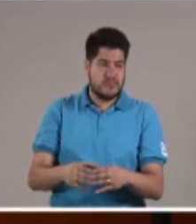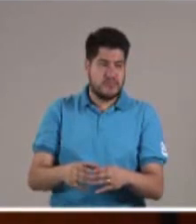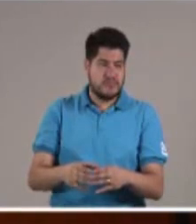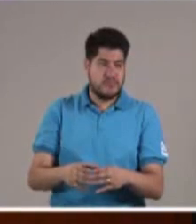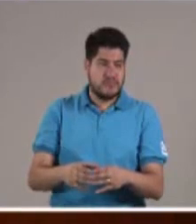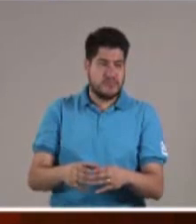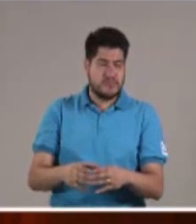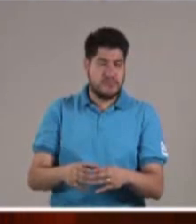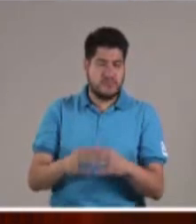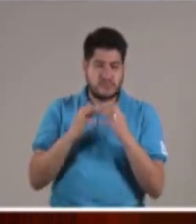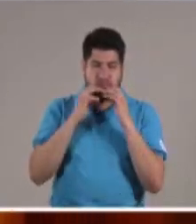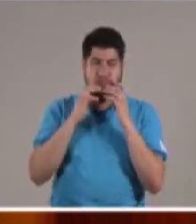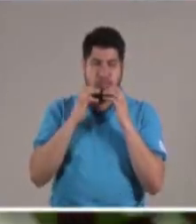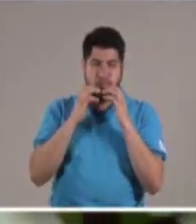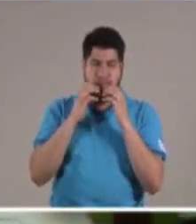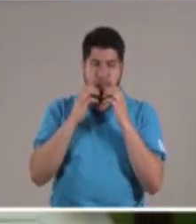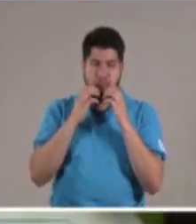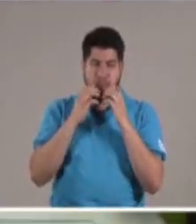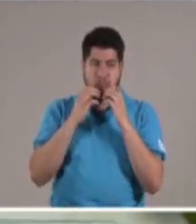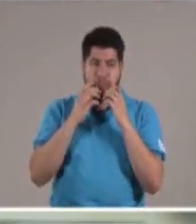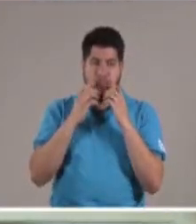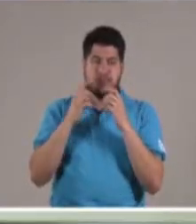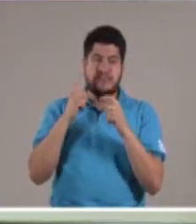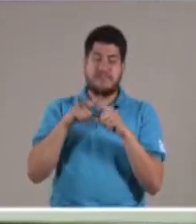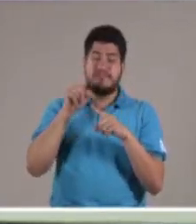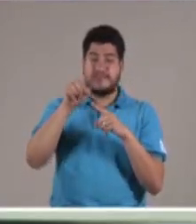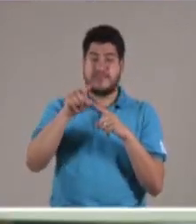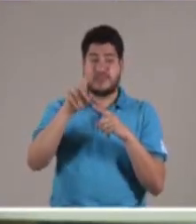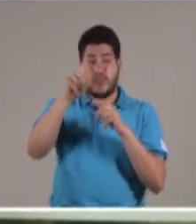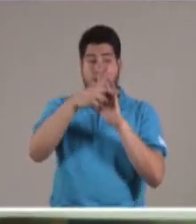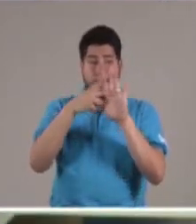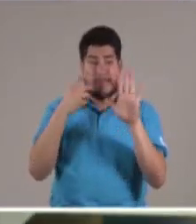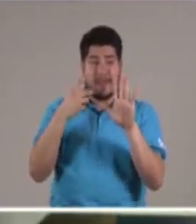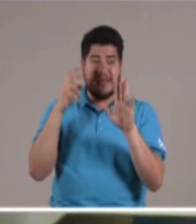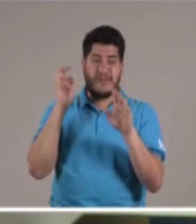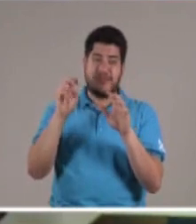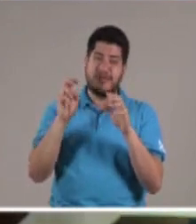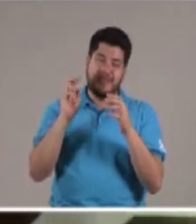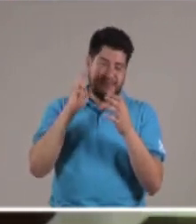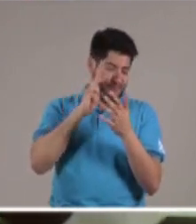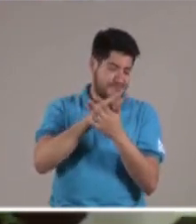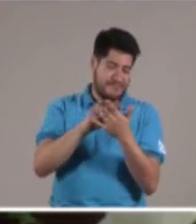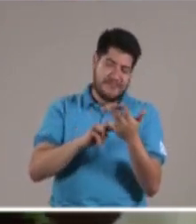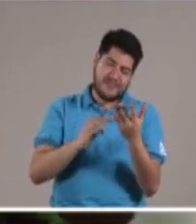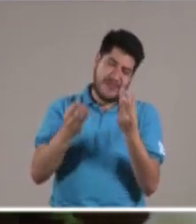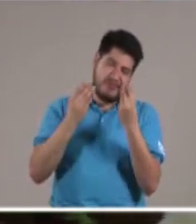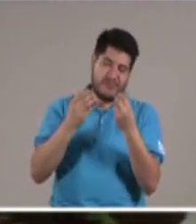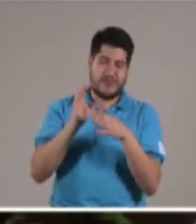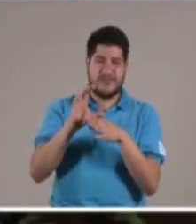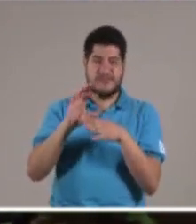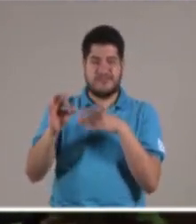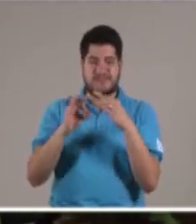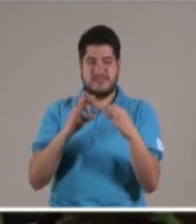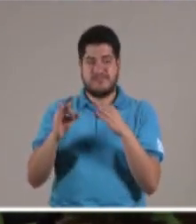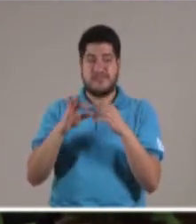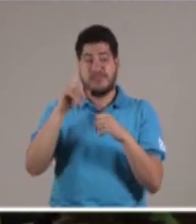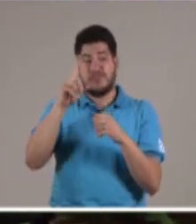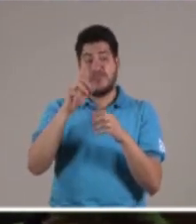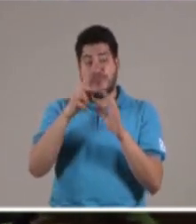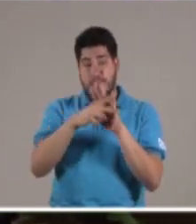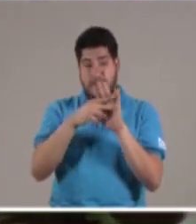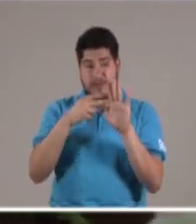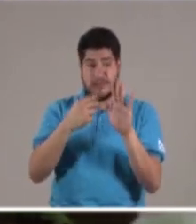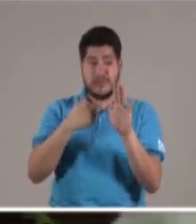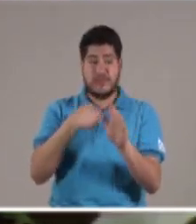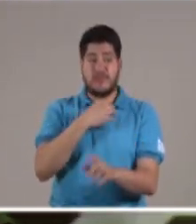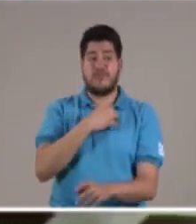Y entonces y y por eso uno de los versículos que ahí tendríamos que explicar muchísimas cosas y no es el tema pero uno de los versículos